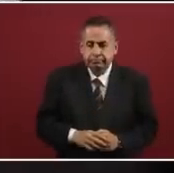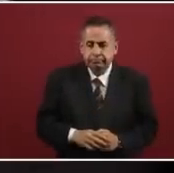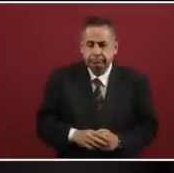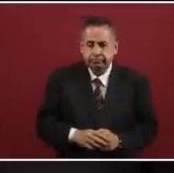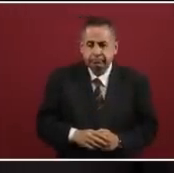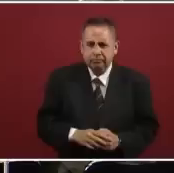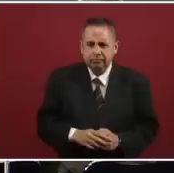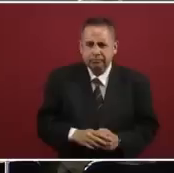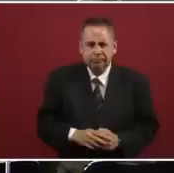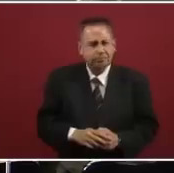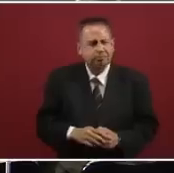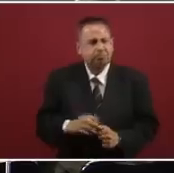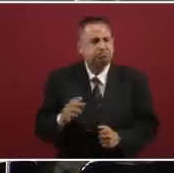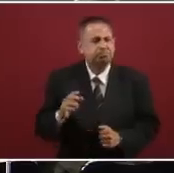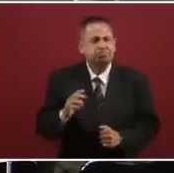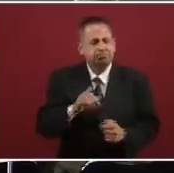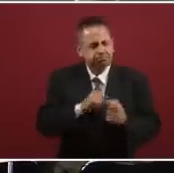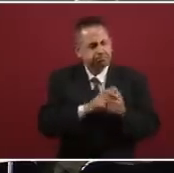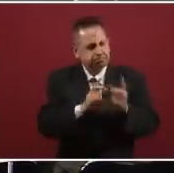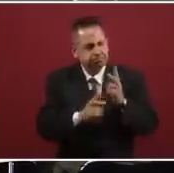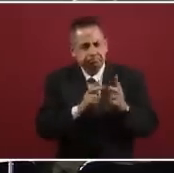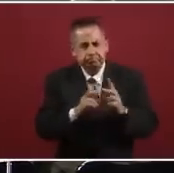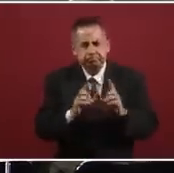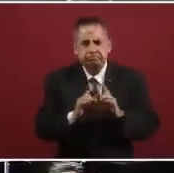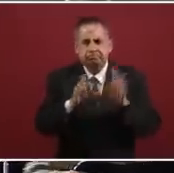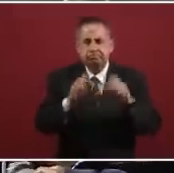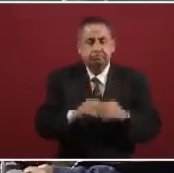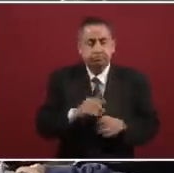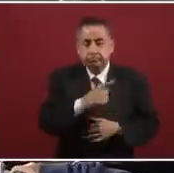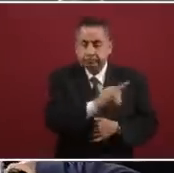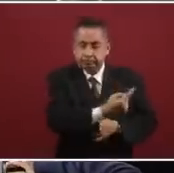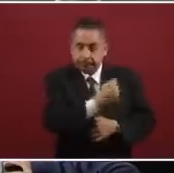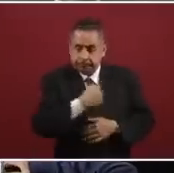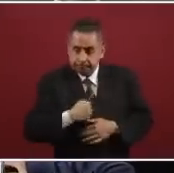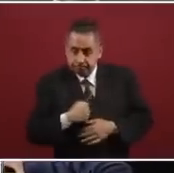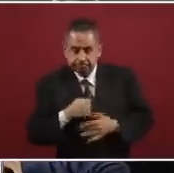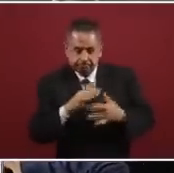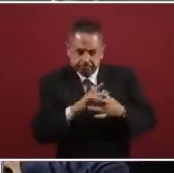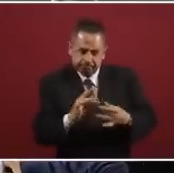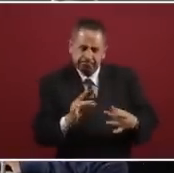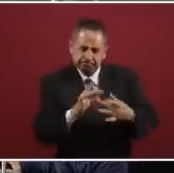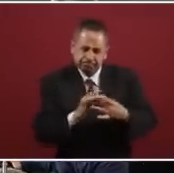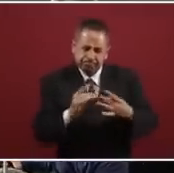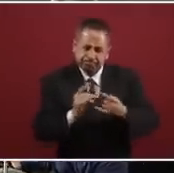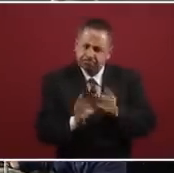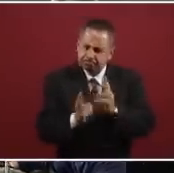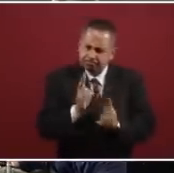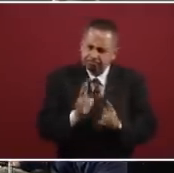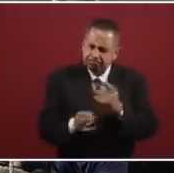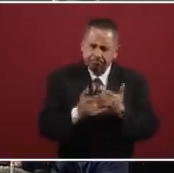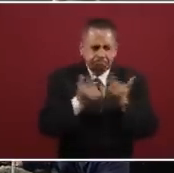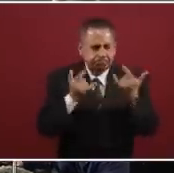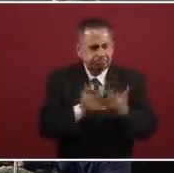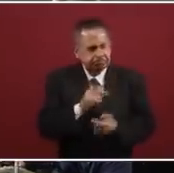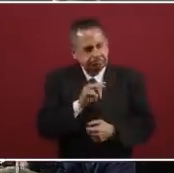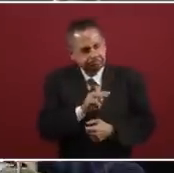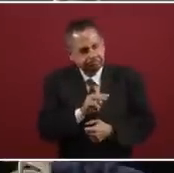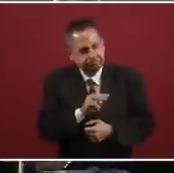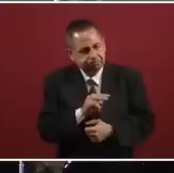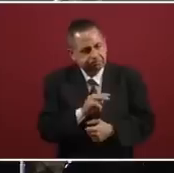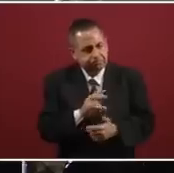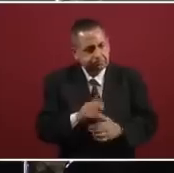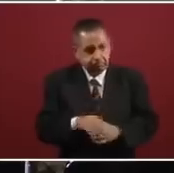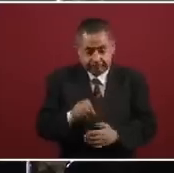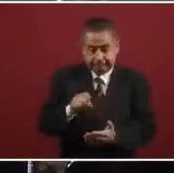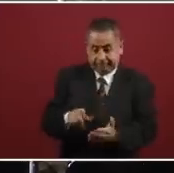Y de repente me empieza a platicar él una de las cosas que estaban